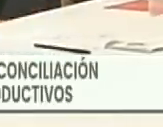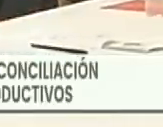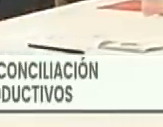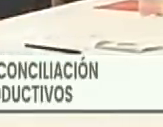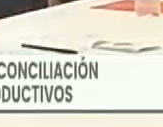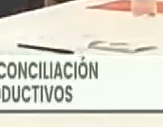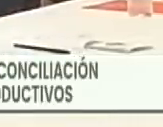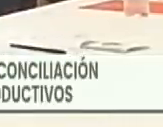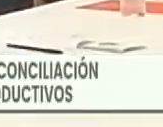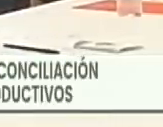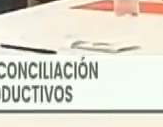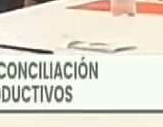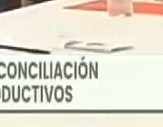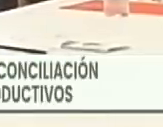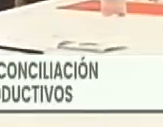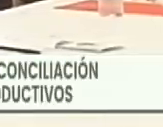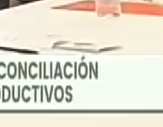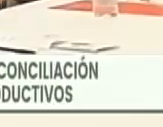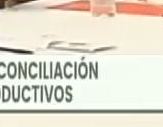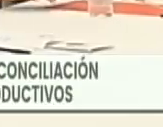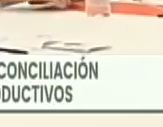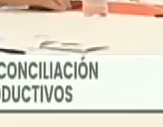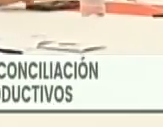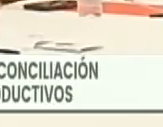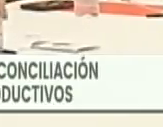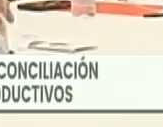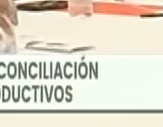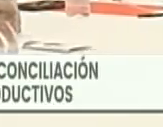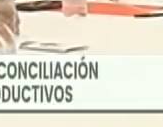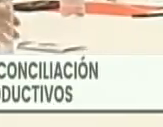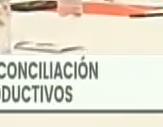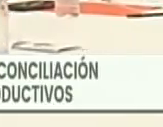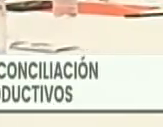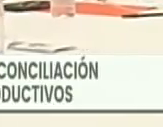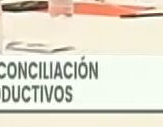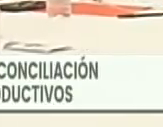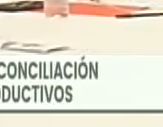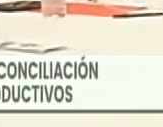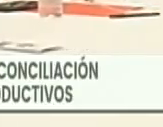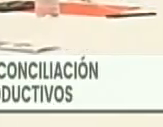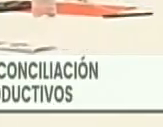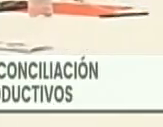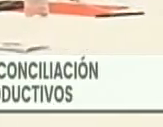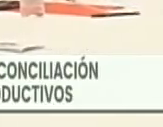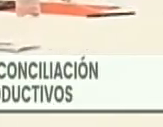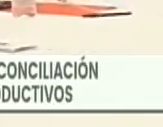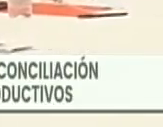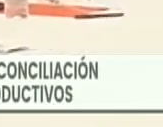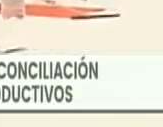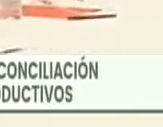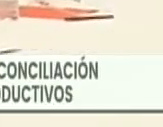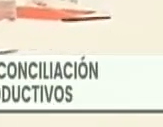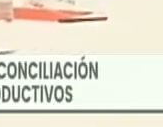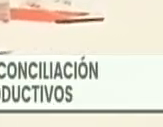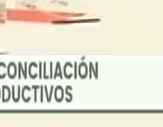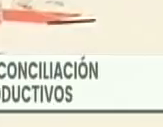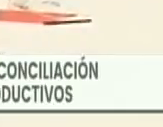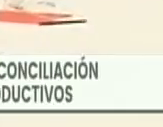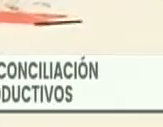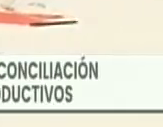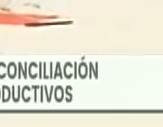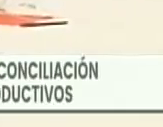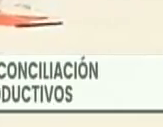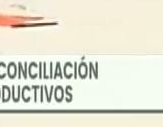que el estado carabobo se reencuentra como lo estamos haciendo pero desde la plataforma democrática debemos